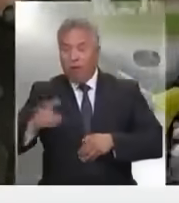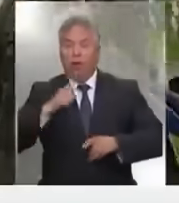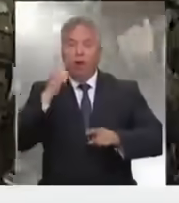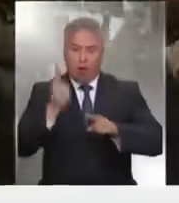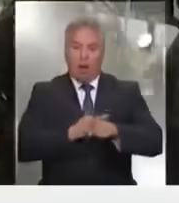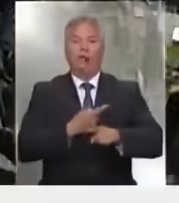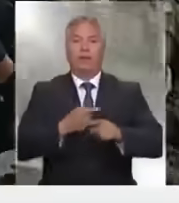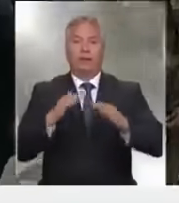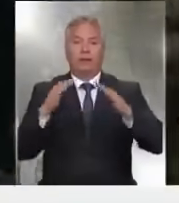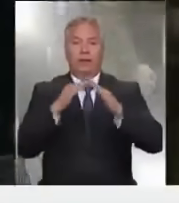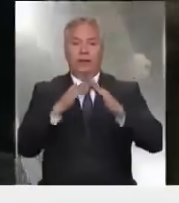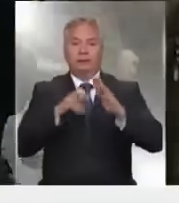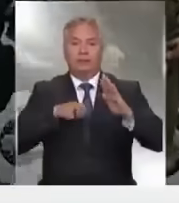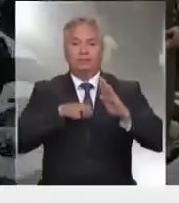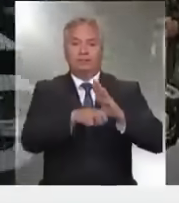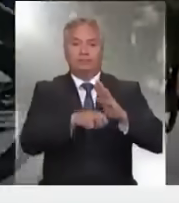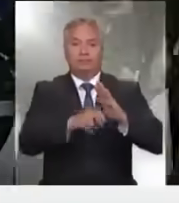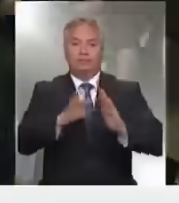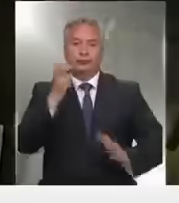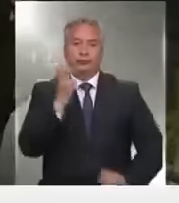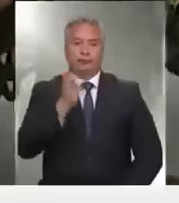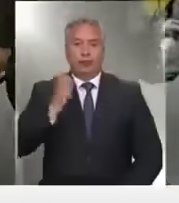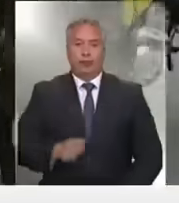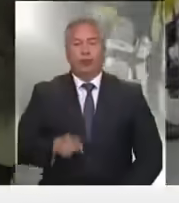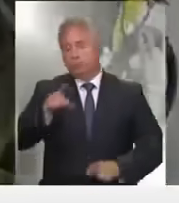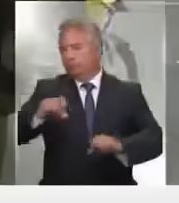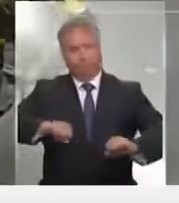no habitado, quedando en prisión preventiva.